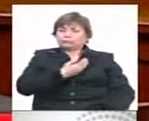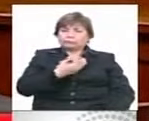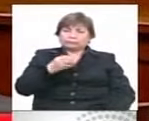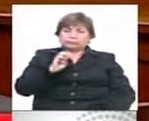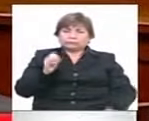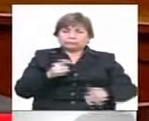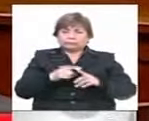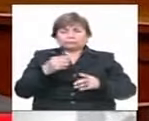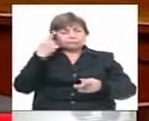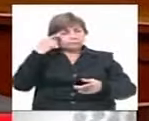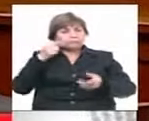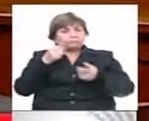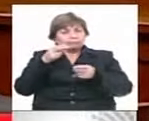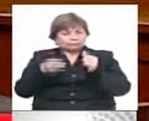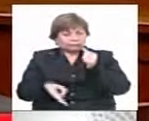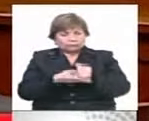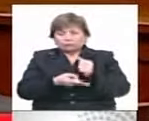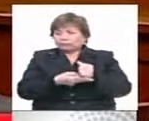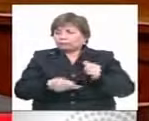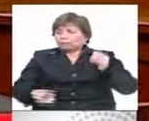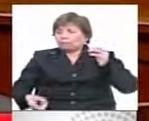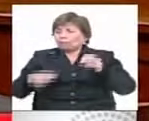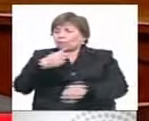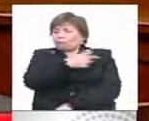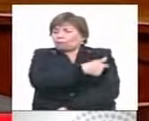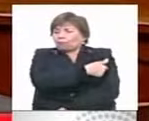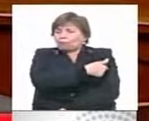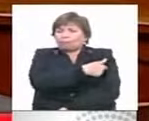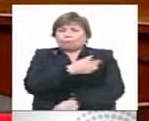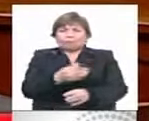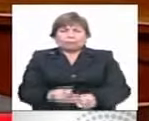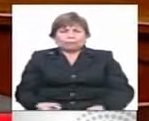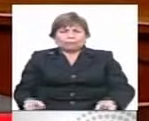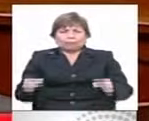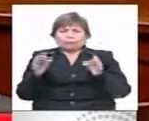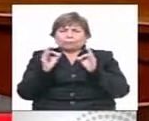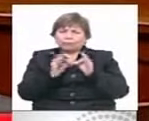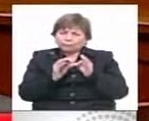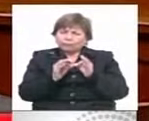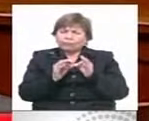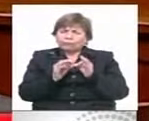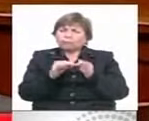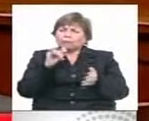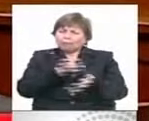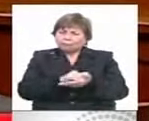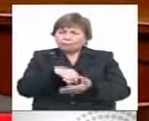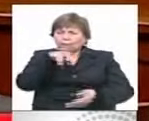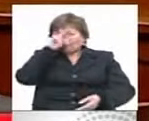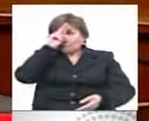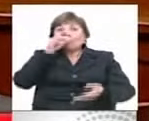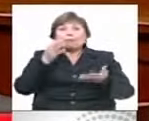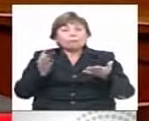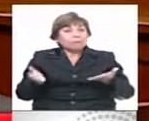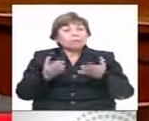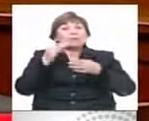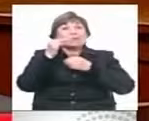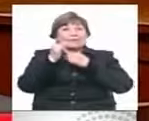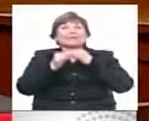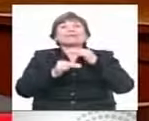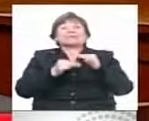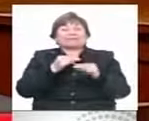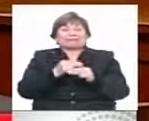Exteriores para asegurar las vacunas. Es importante resaltar además que el Perú promoverá un acuerdo mundial